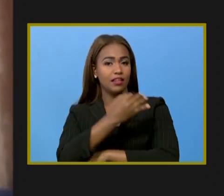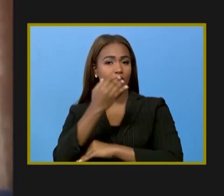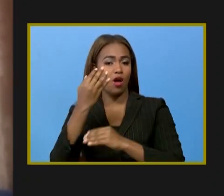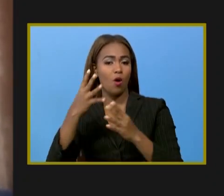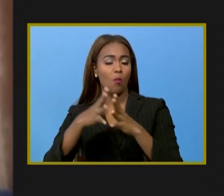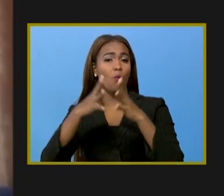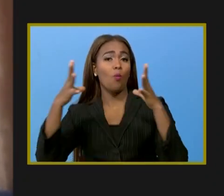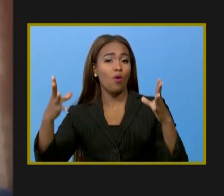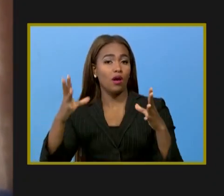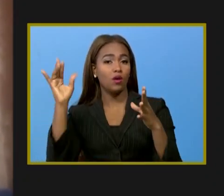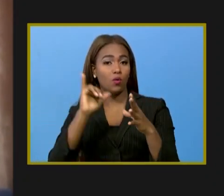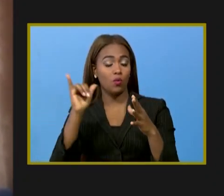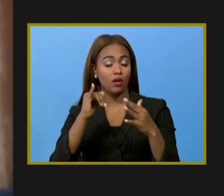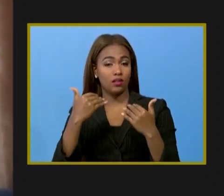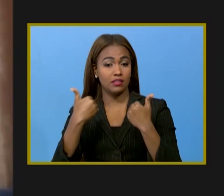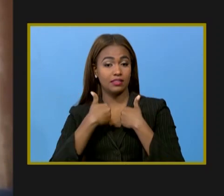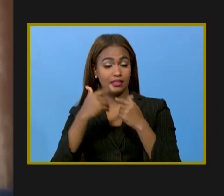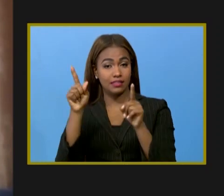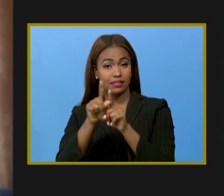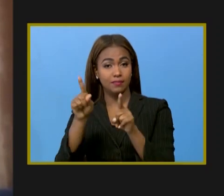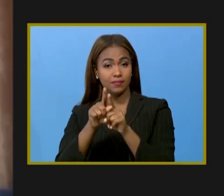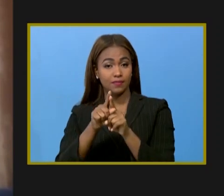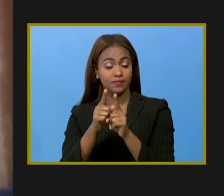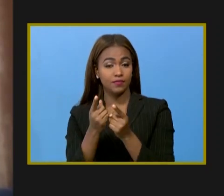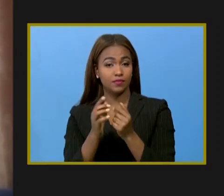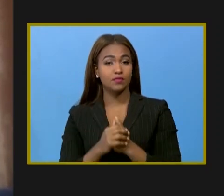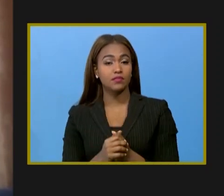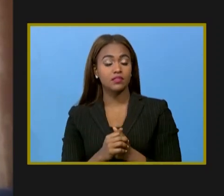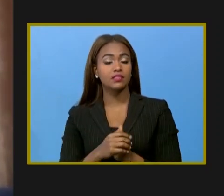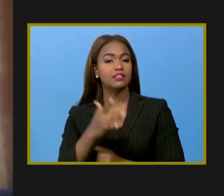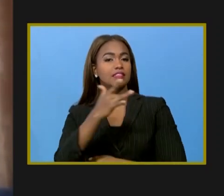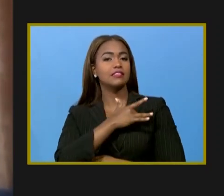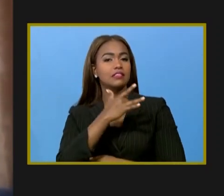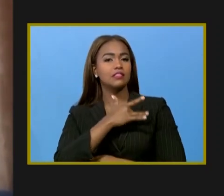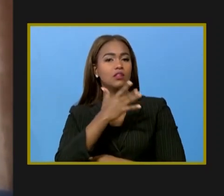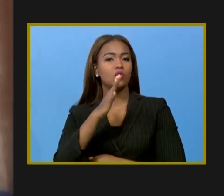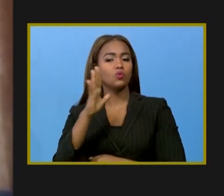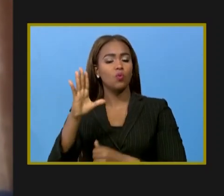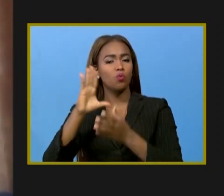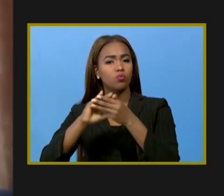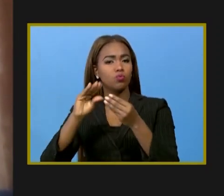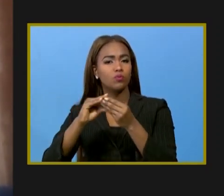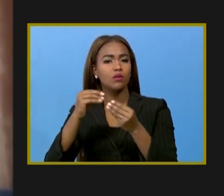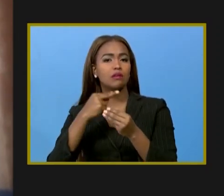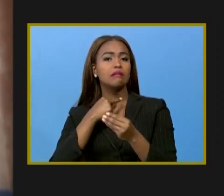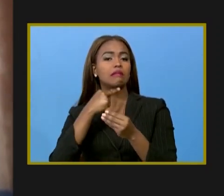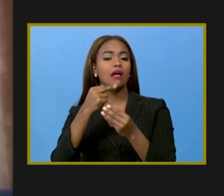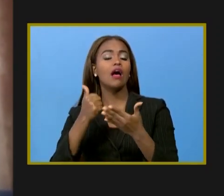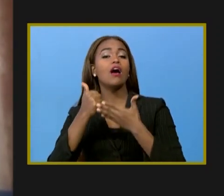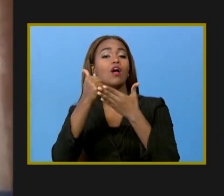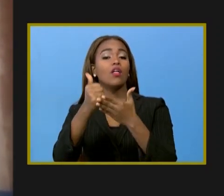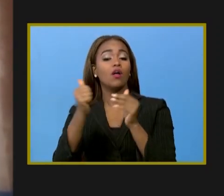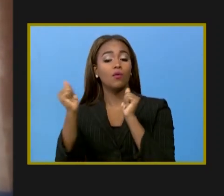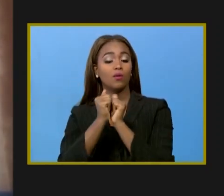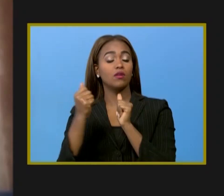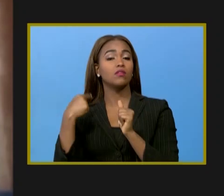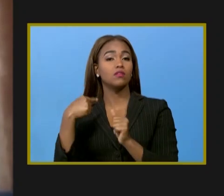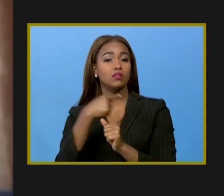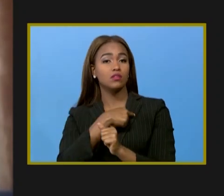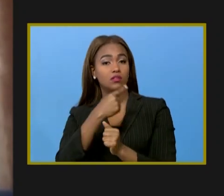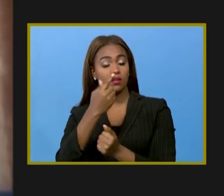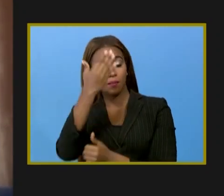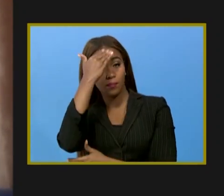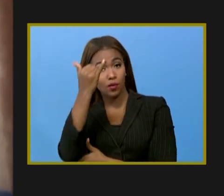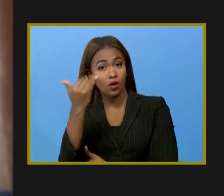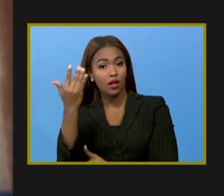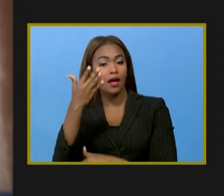y Montesino también pienso yo sentir que su voz ha tenido impacto en nosotros porque